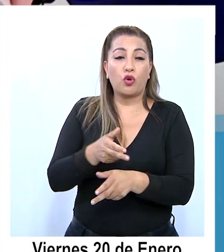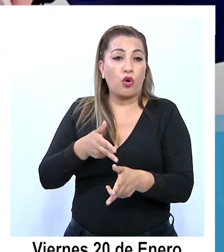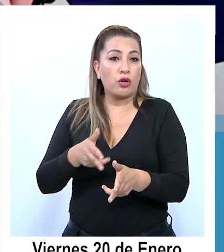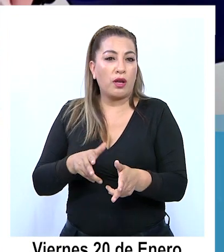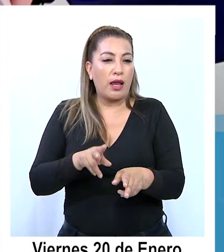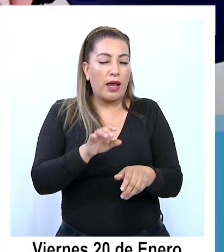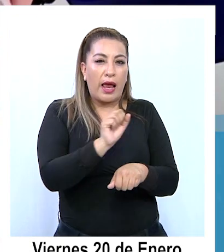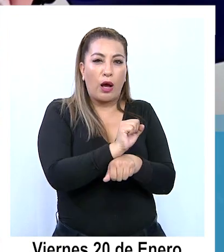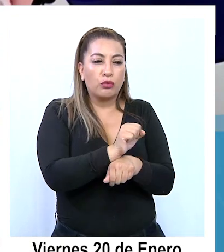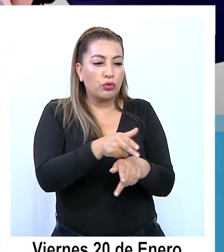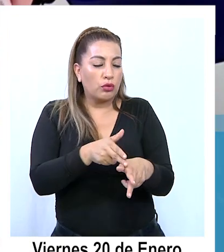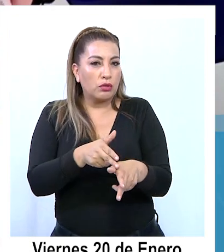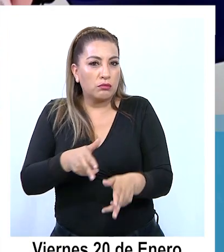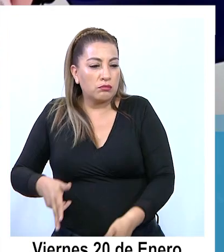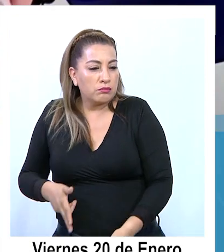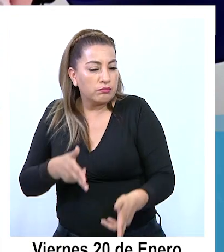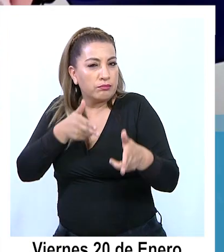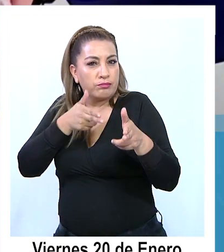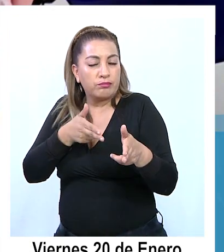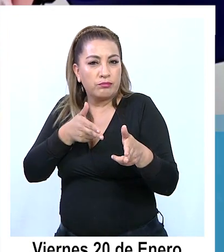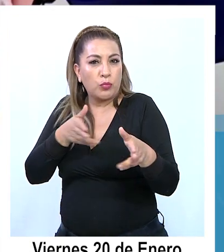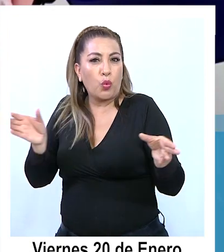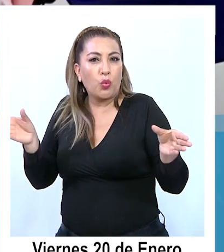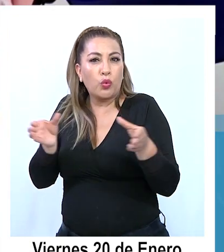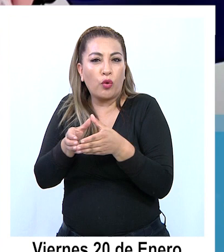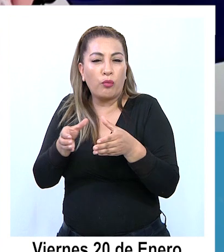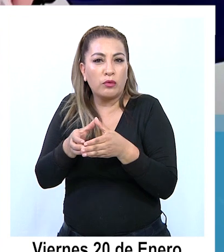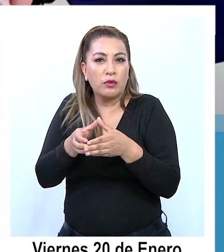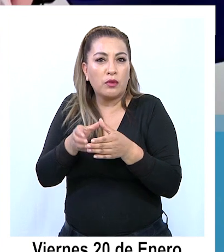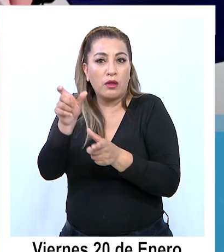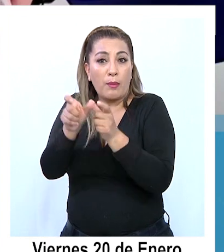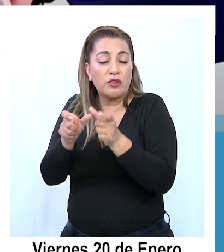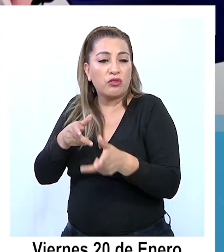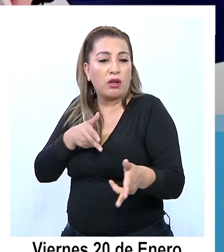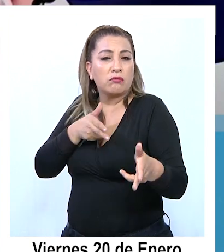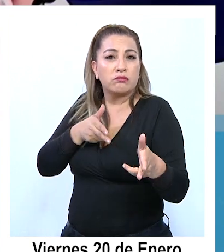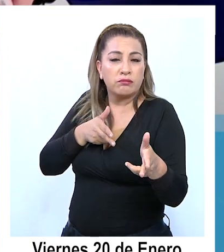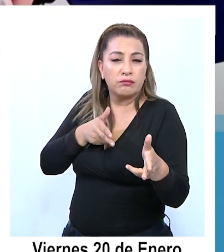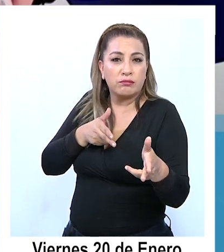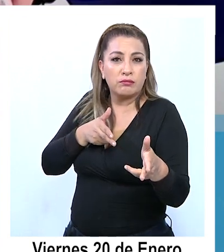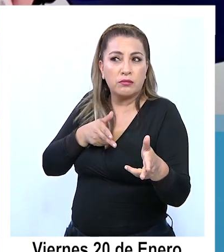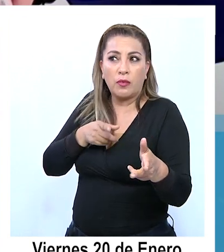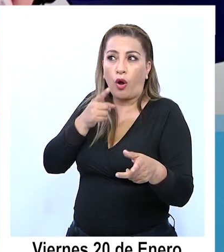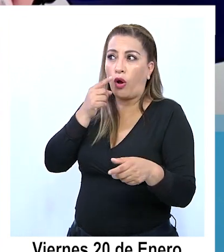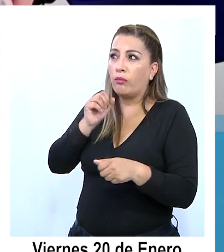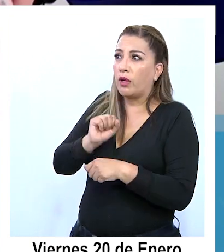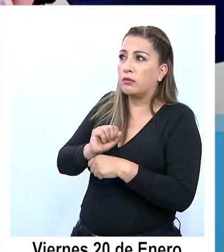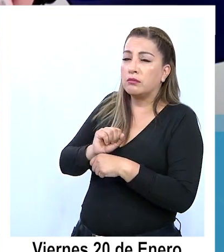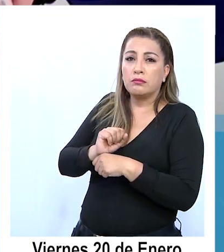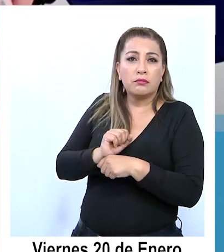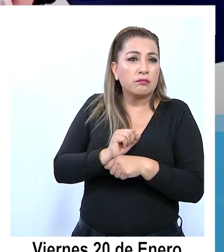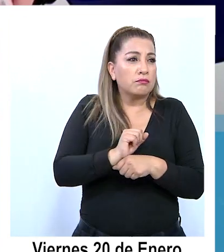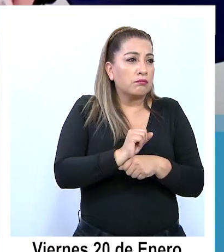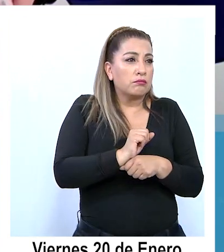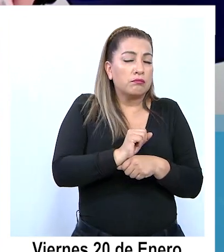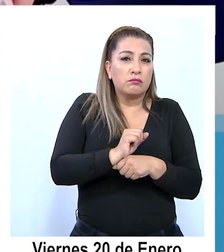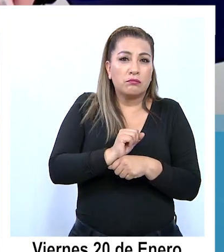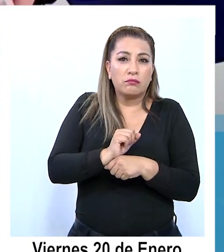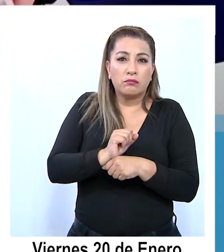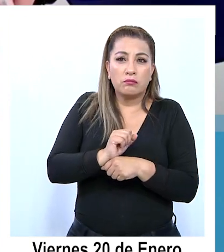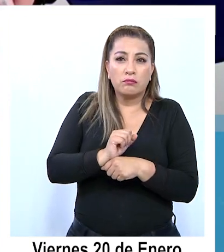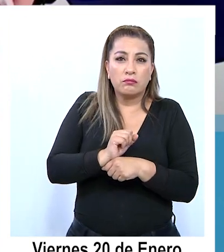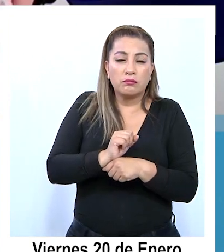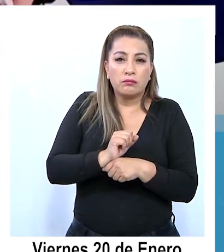armamento de guerra por un grupo de personas y él, después de, según